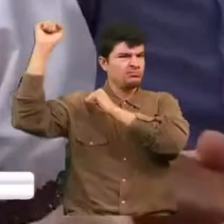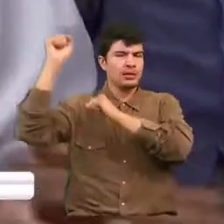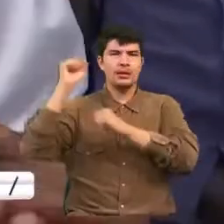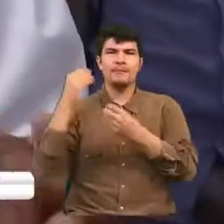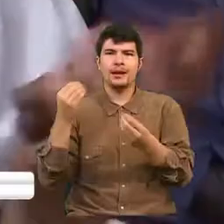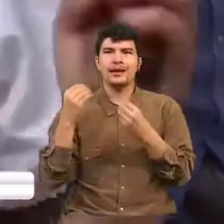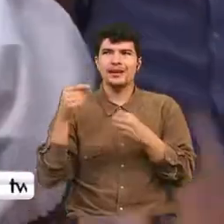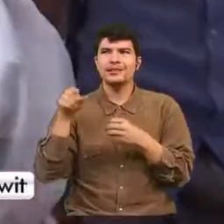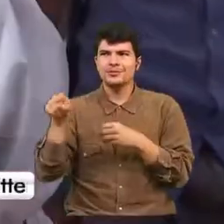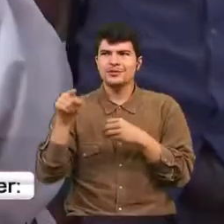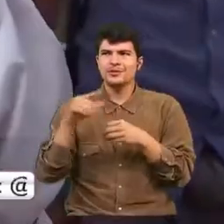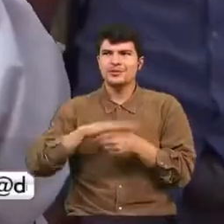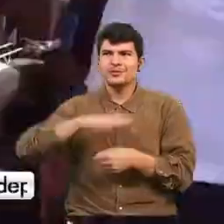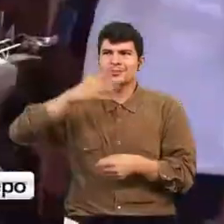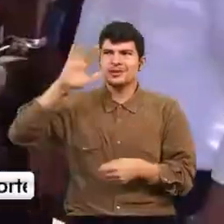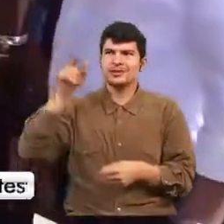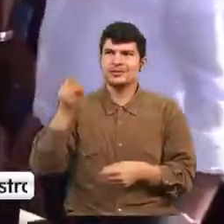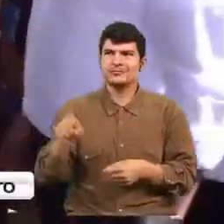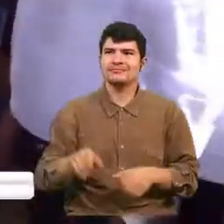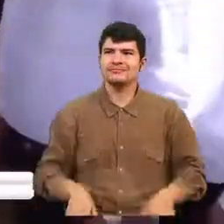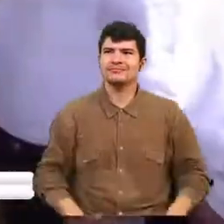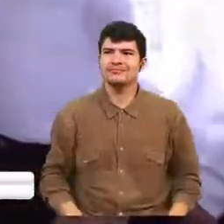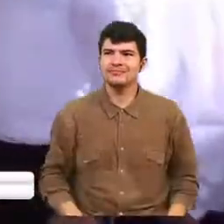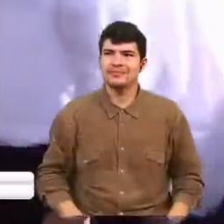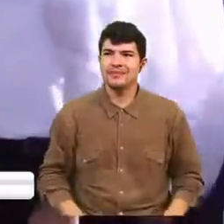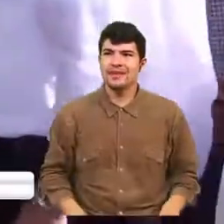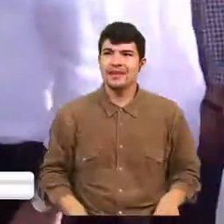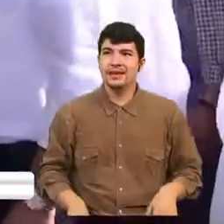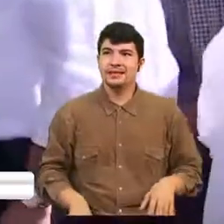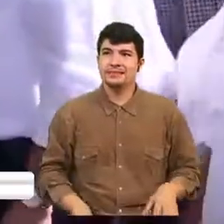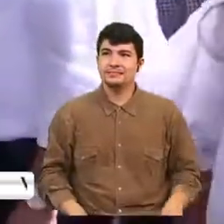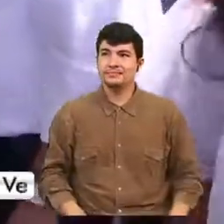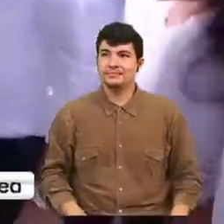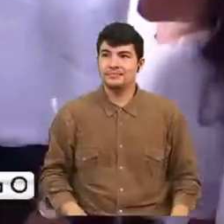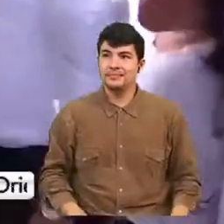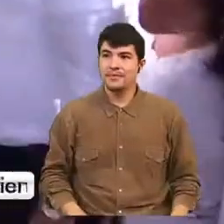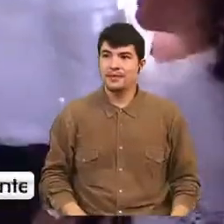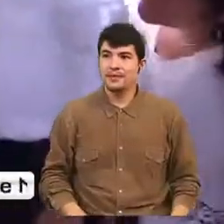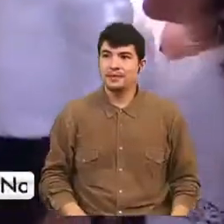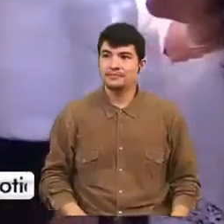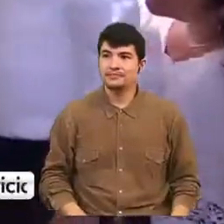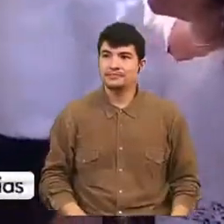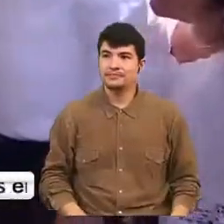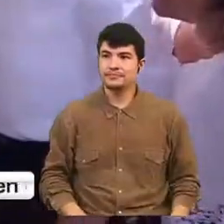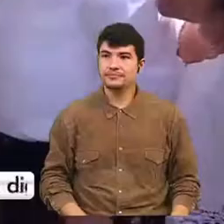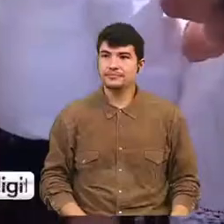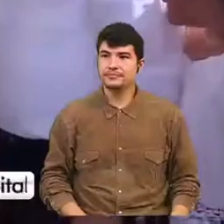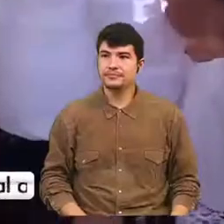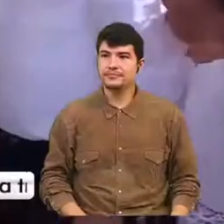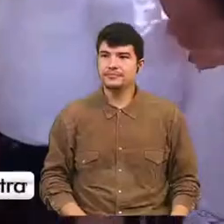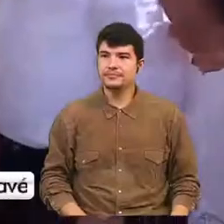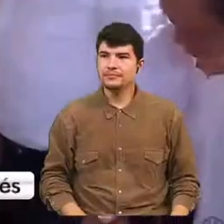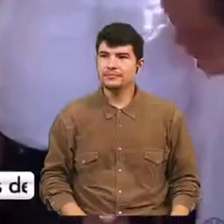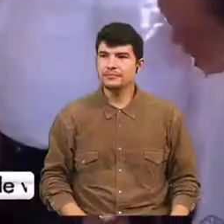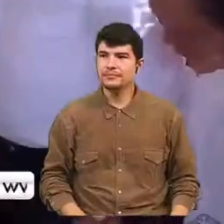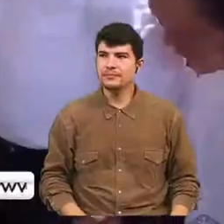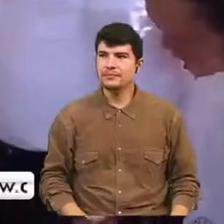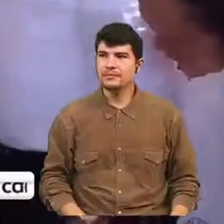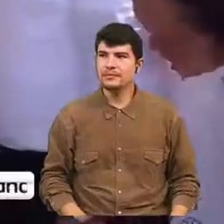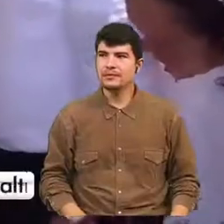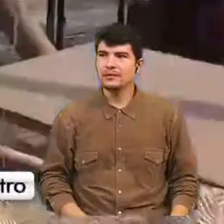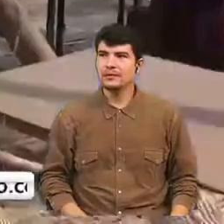para sublevarse y romper este edicto. Los productos artesanales también fortalecieron la economía de esta región. Hoy el